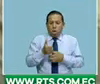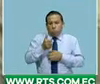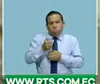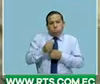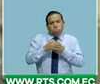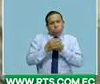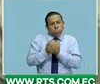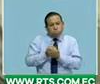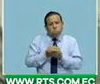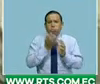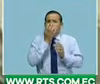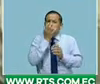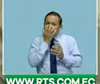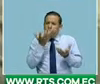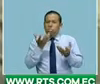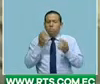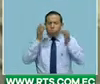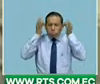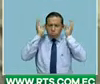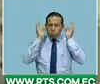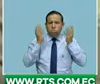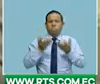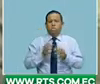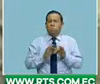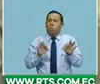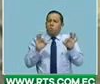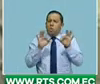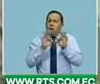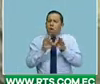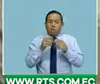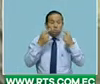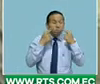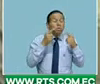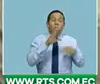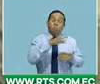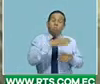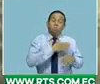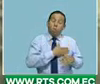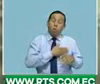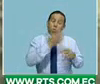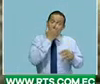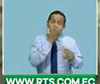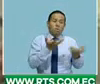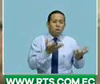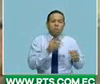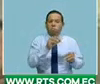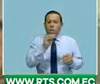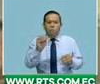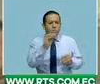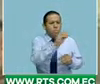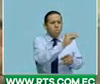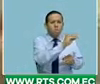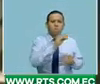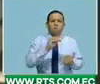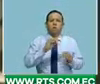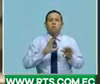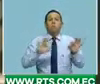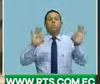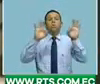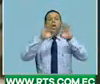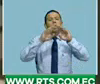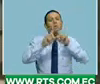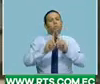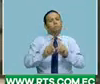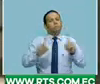los electores vayan y ocupen la mascarilla de forma obligatoria, que se cumpla con ese distanciamiento. Mientras tanto, el